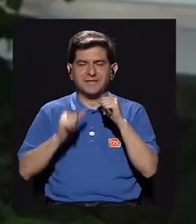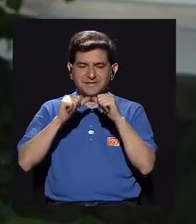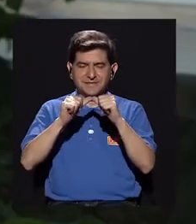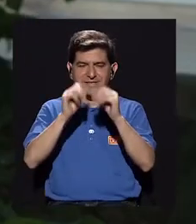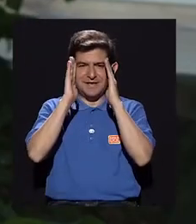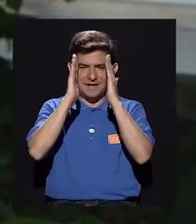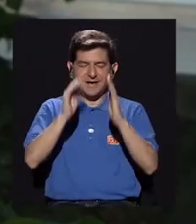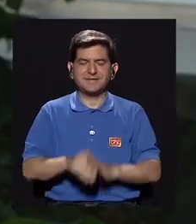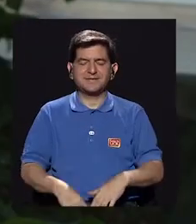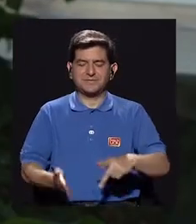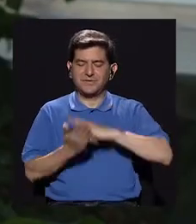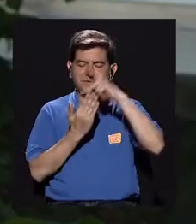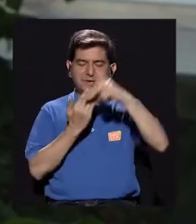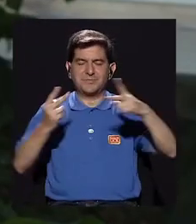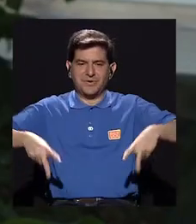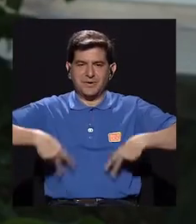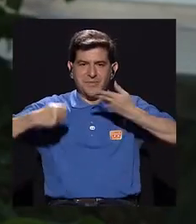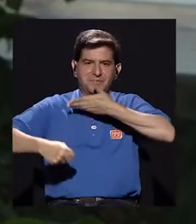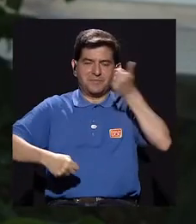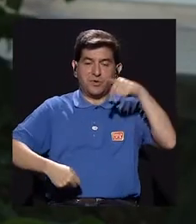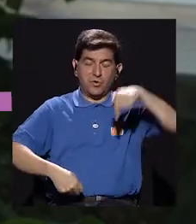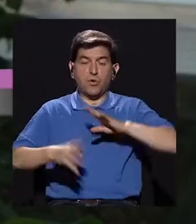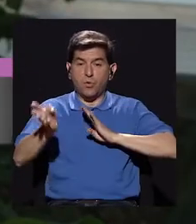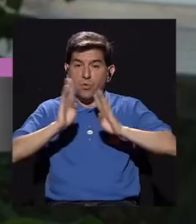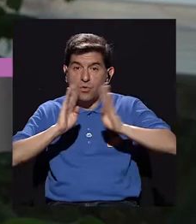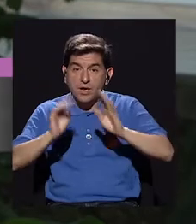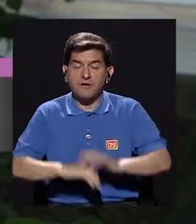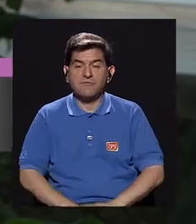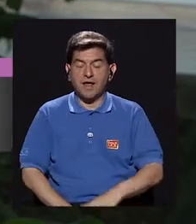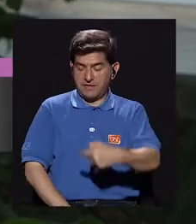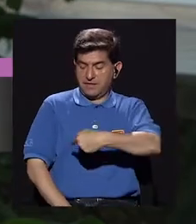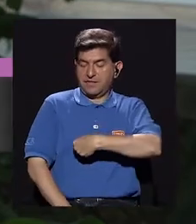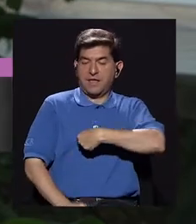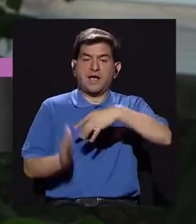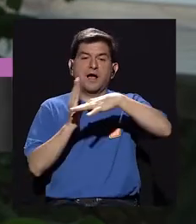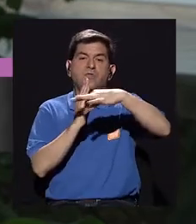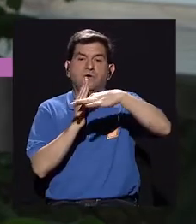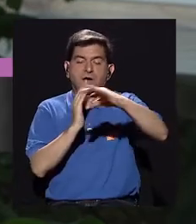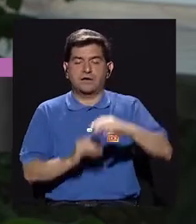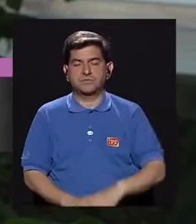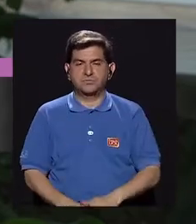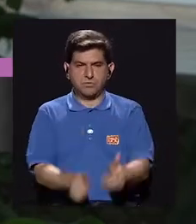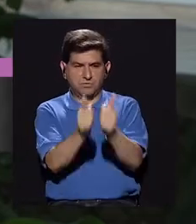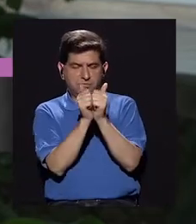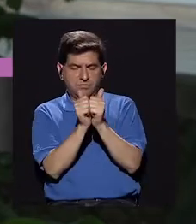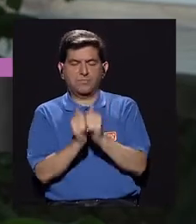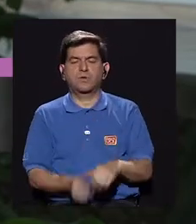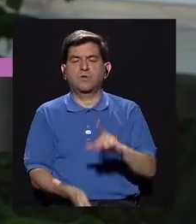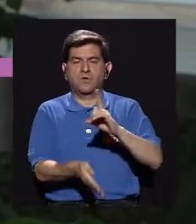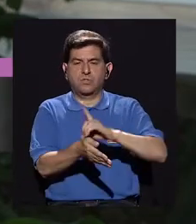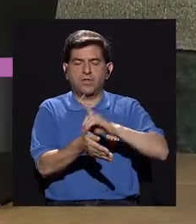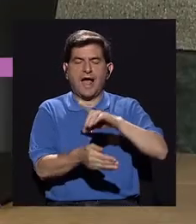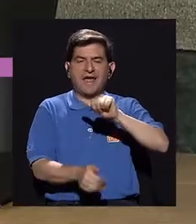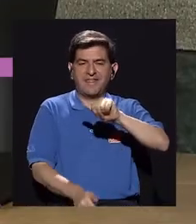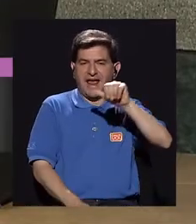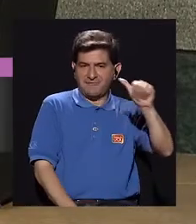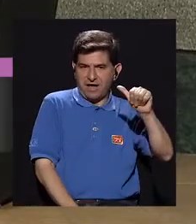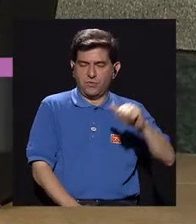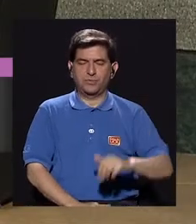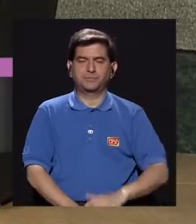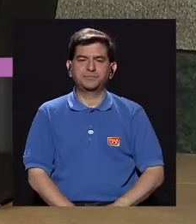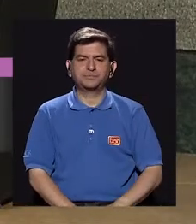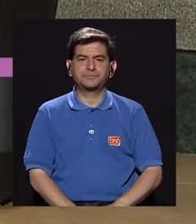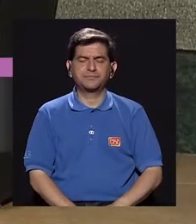Gracias por continuar con nosotros en Vivir Mejor. El día de hoy conversando acerca del hígado graso. Para ello nos acompaña la doctora Andrea